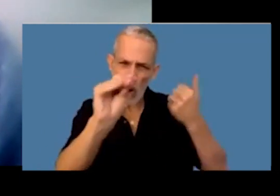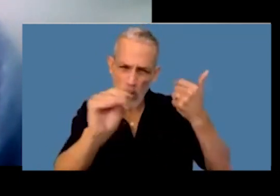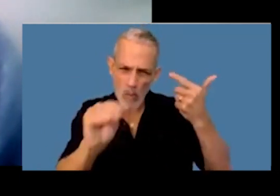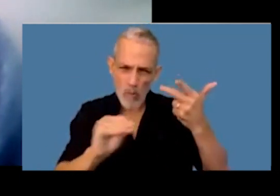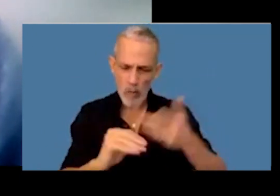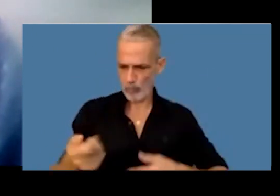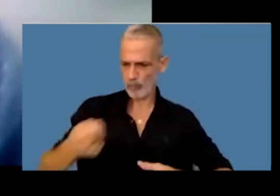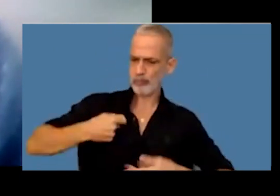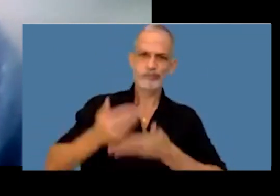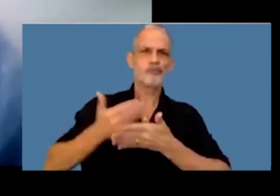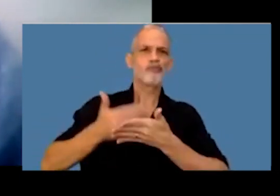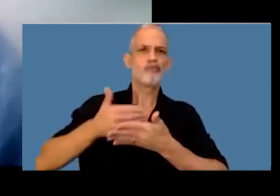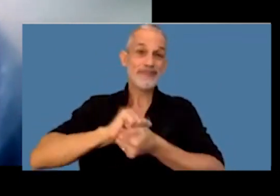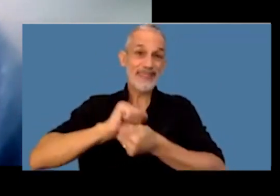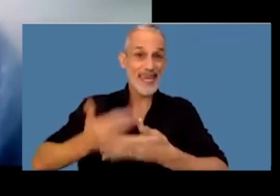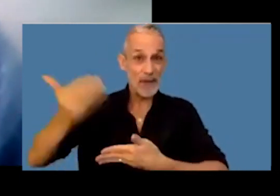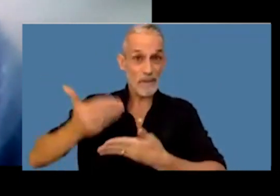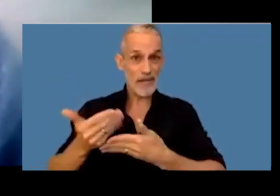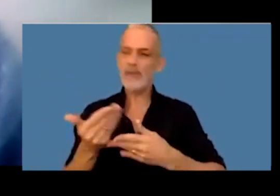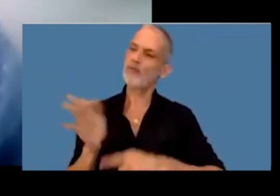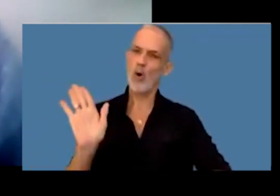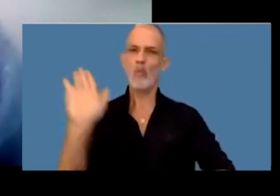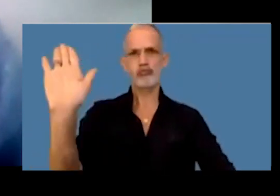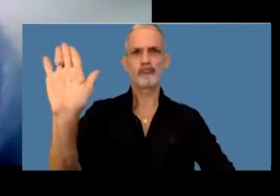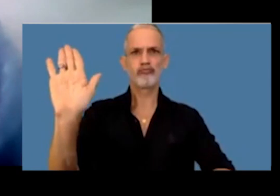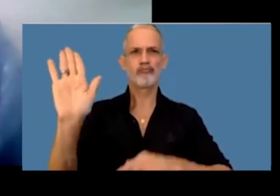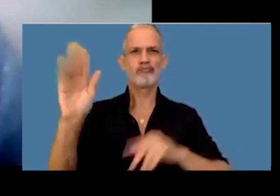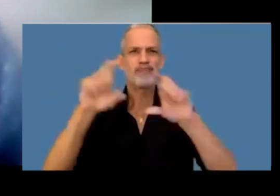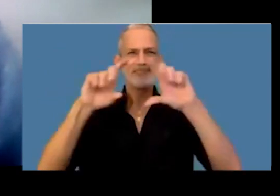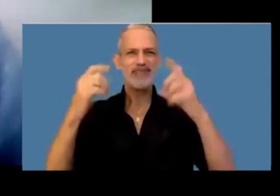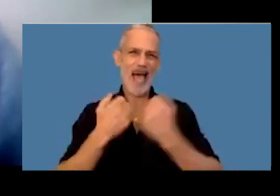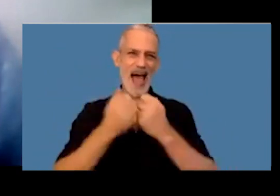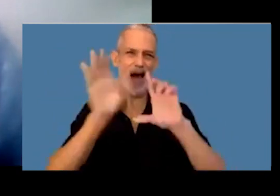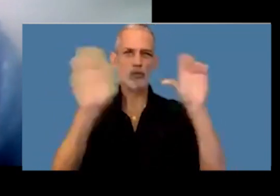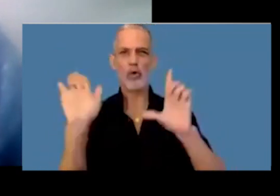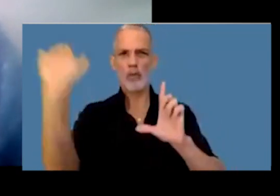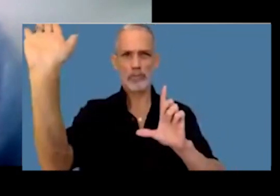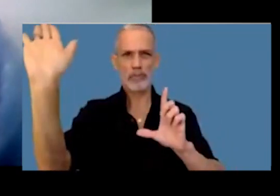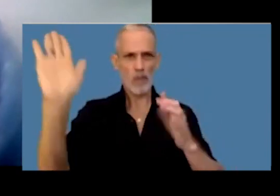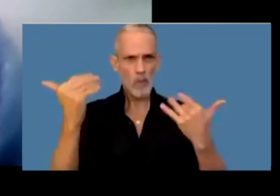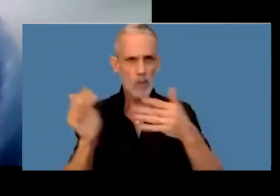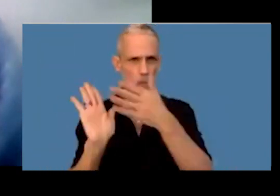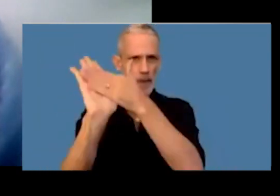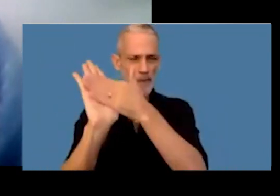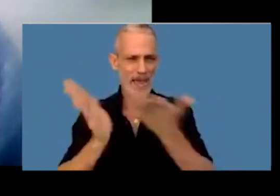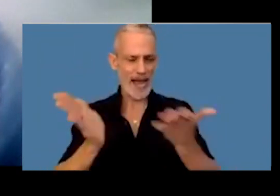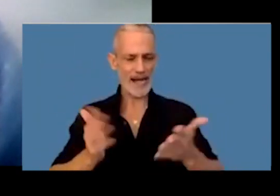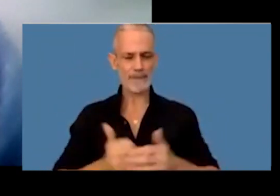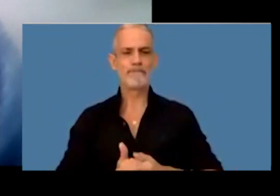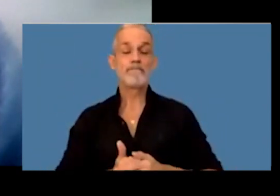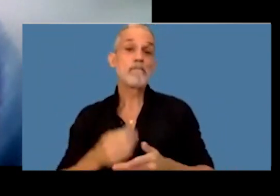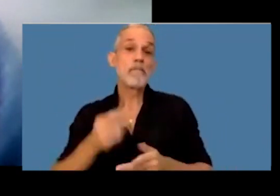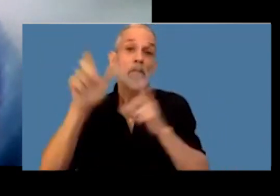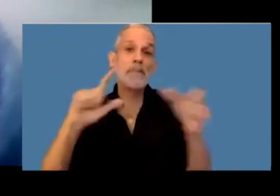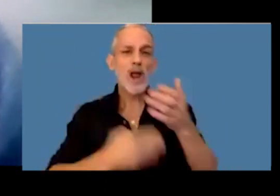puede imprimir y que se puede colocar también en el parabrisas del vehículo. Muchas veces, personas con